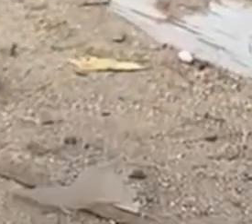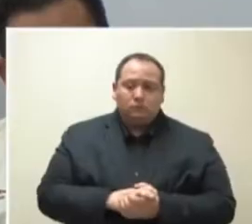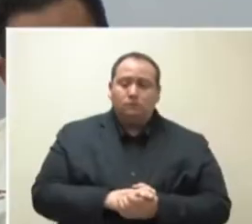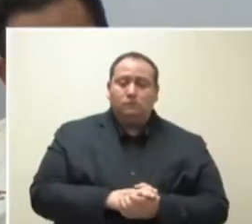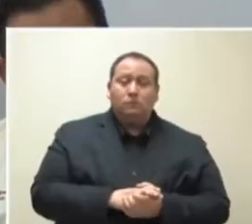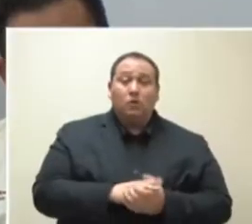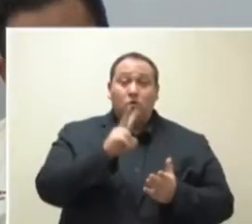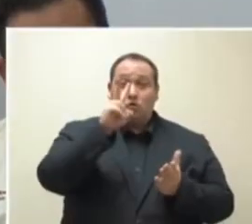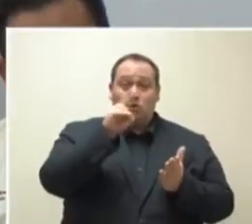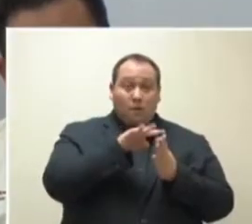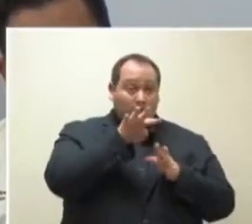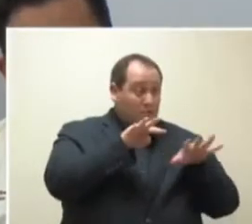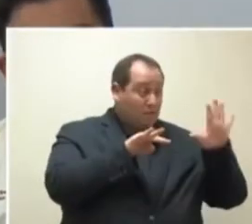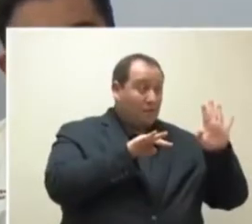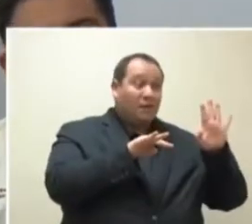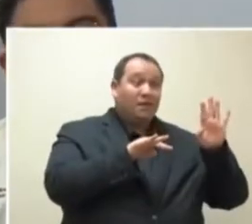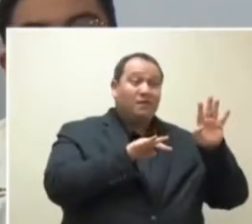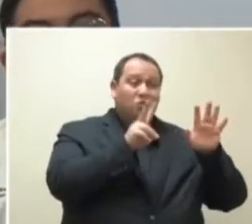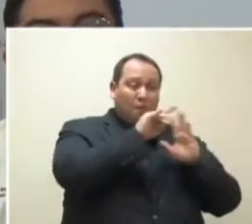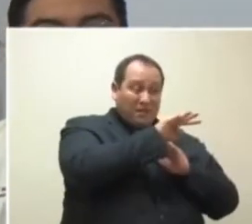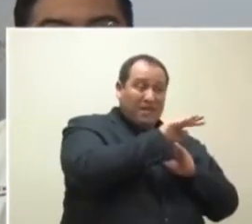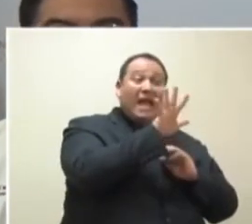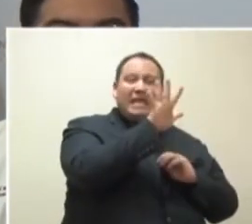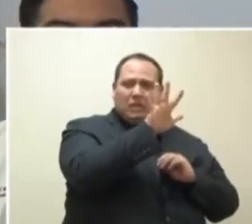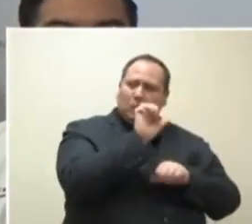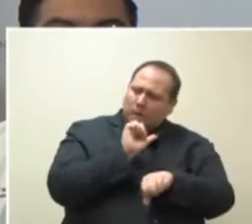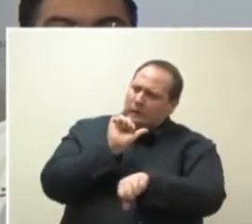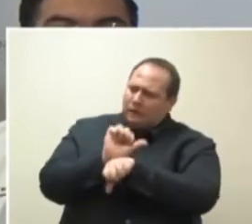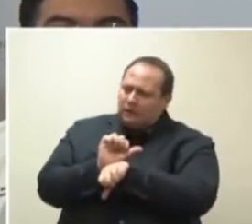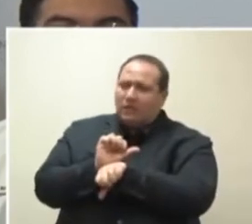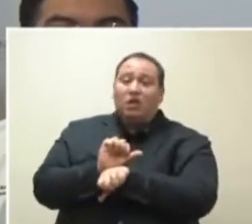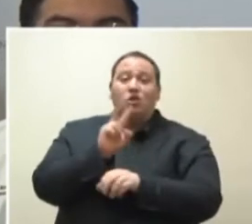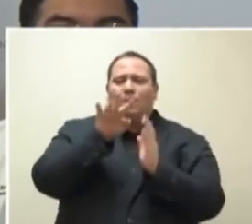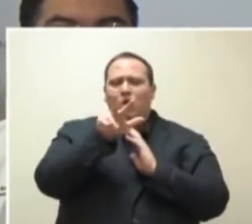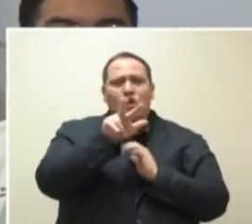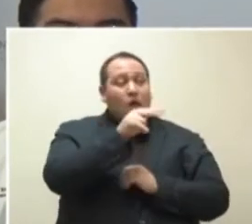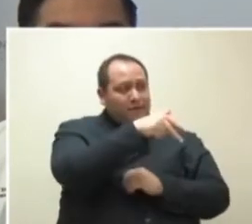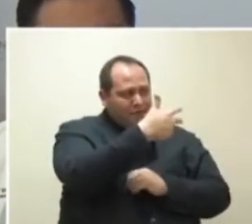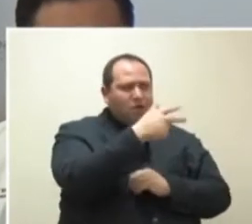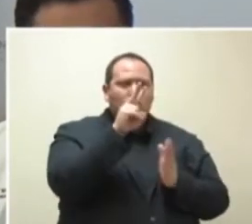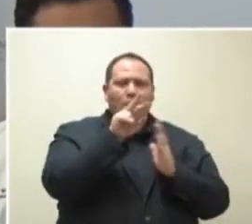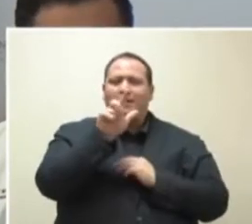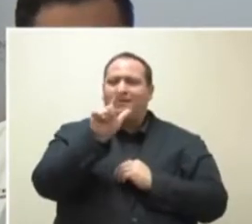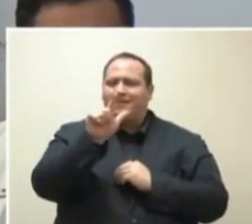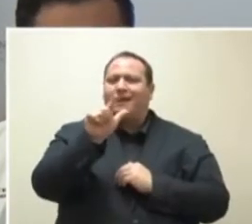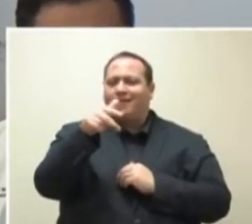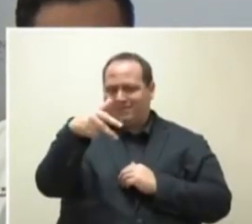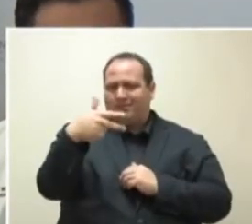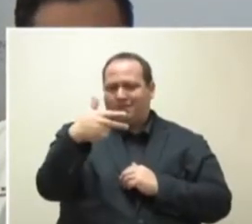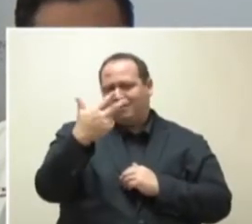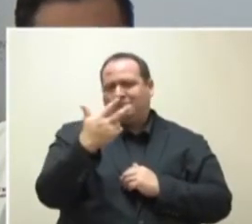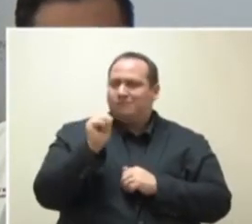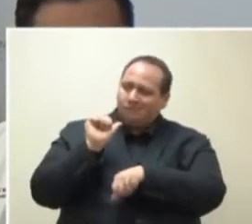el 19 hubo 5 casos atendidos, en el 18, 13 y en el 17, 13 también,